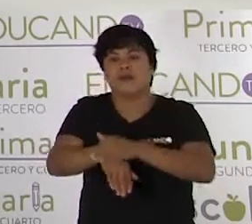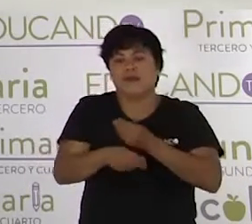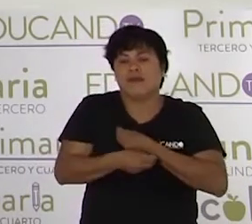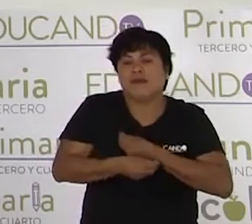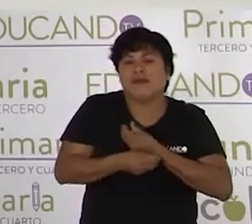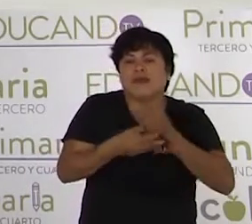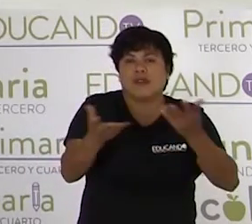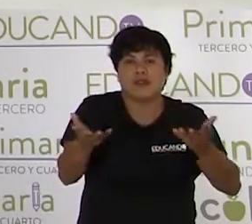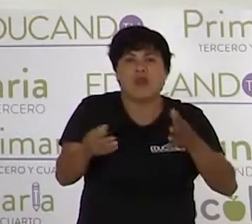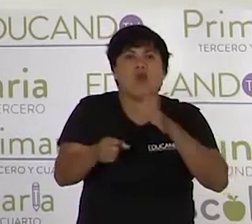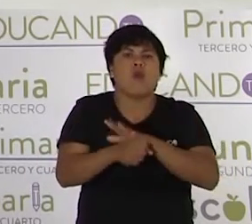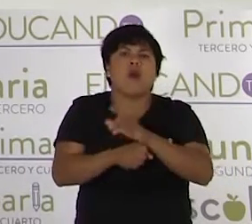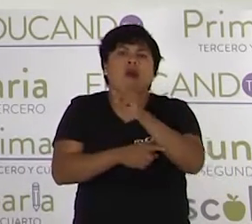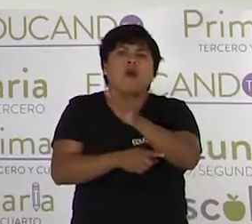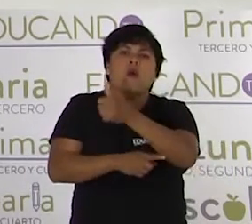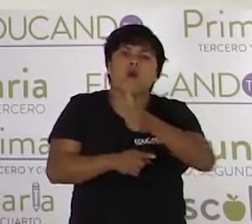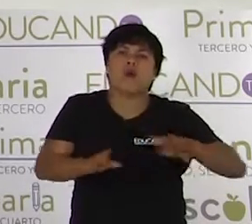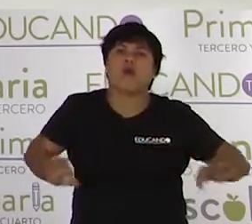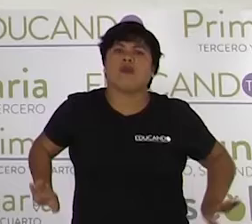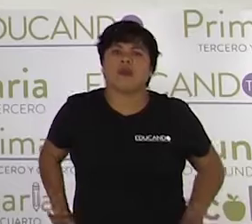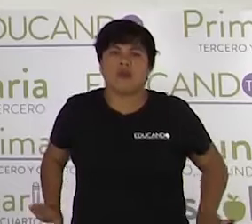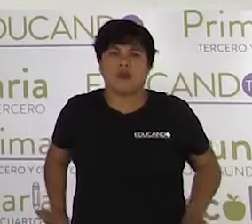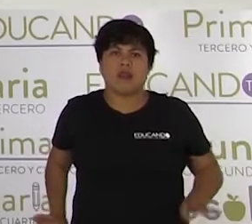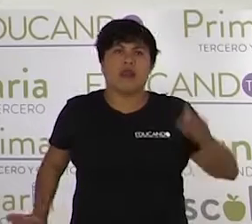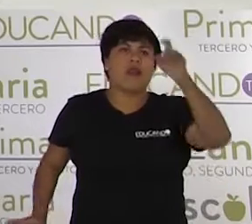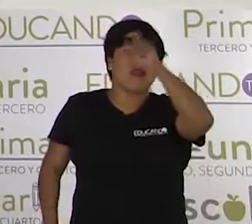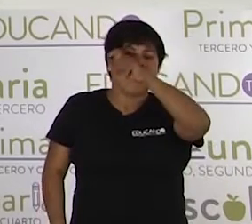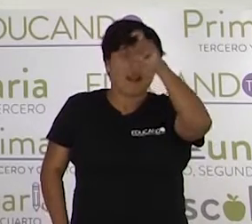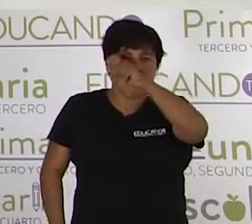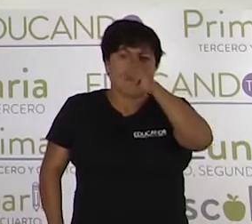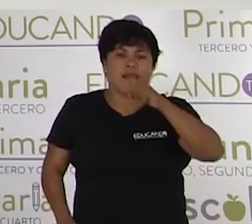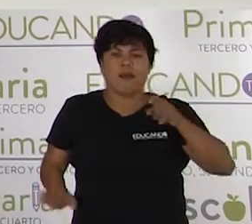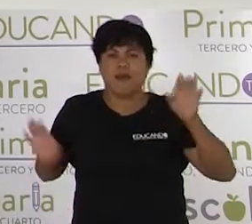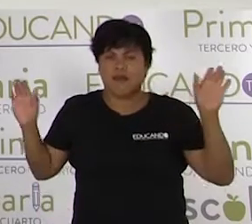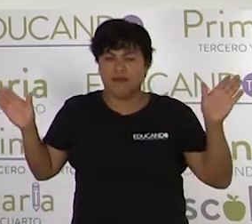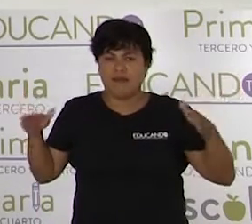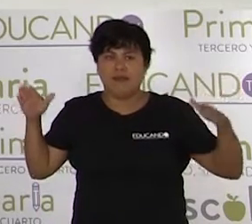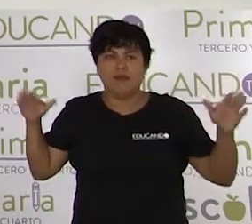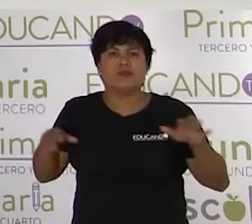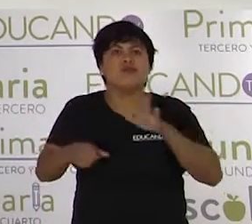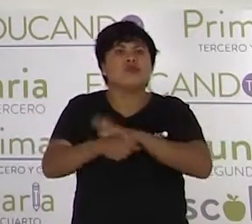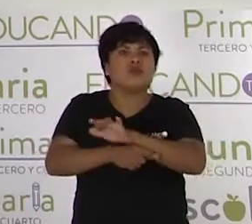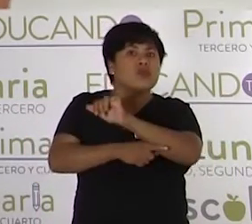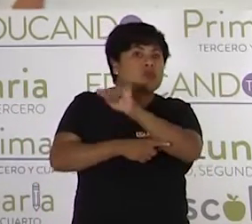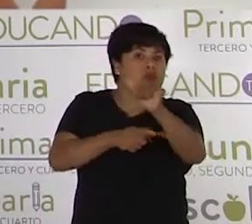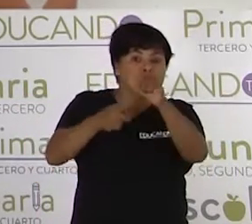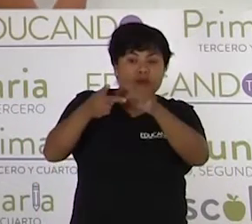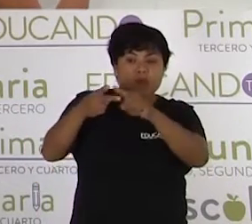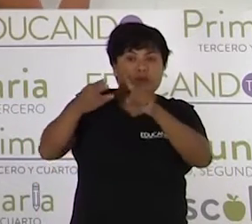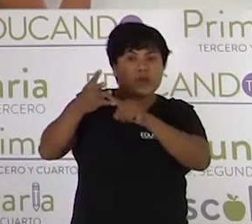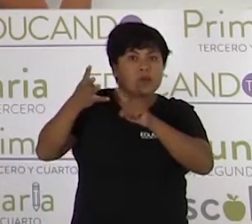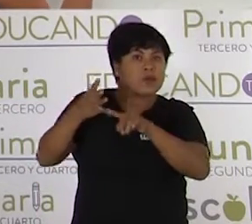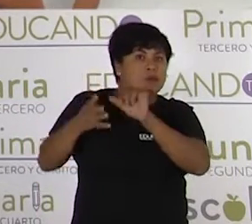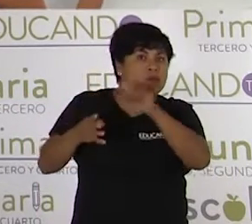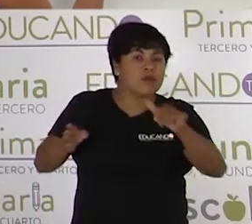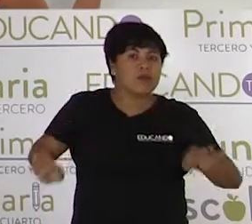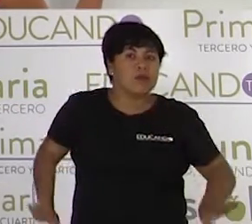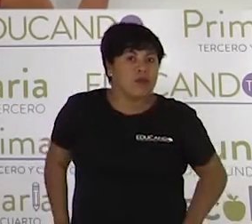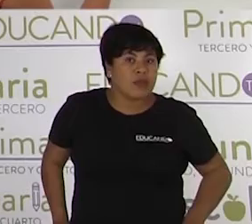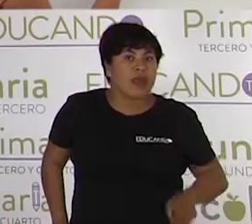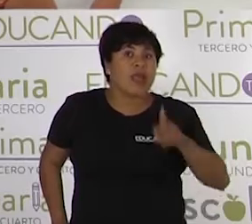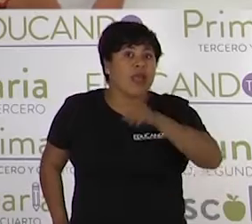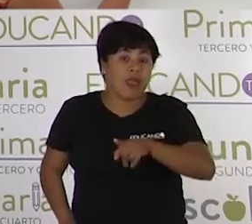otra característica es de la águila? Que